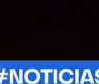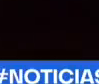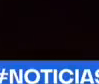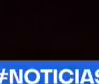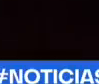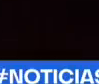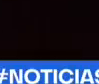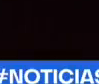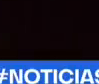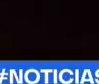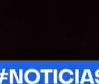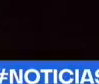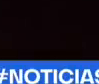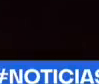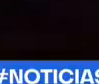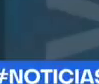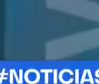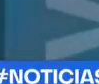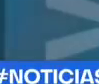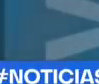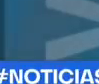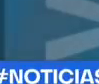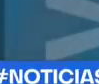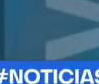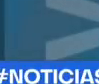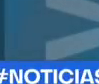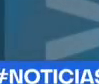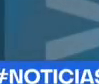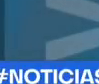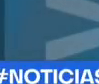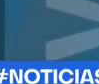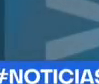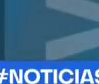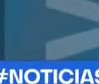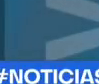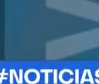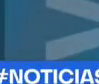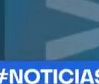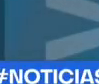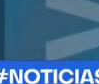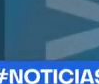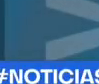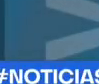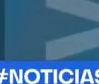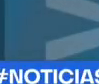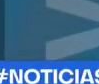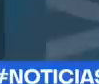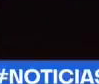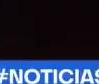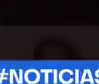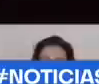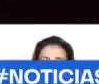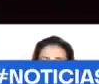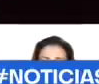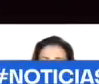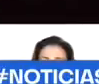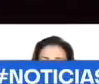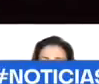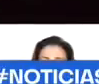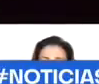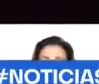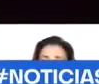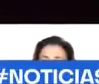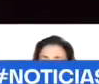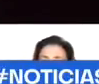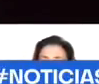Resultado de la votación. Por la afirmativa 81 votos, 54 en contra, 3 abstenciones. Aprobado. Se ha solicitado